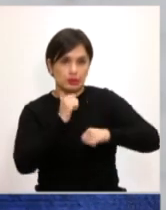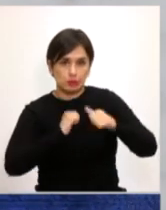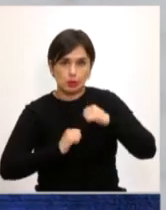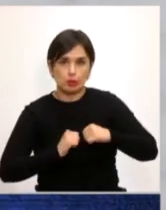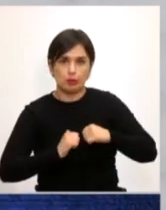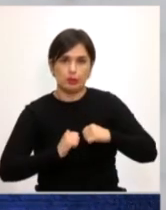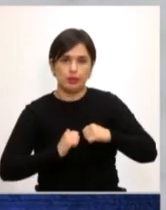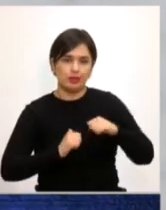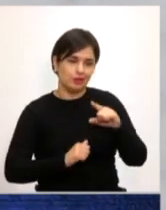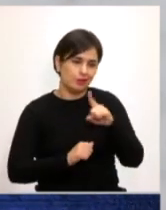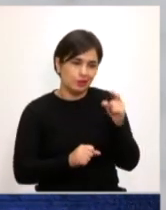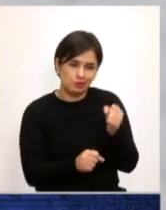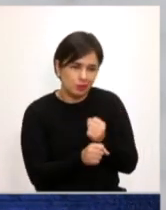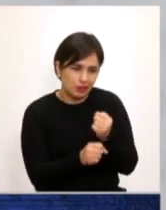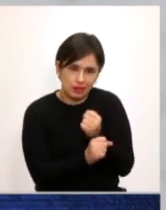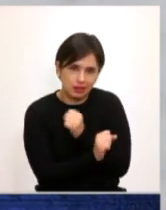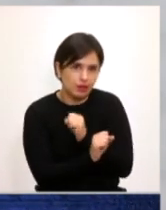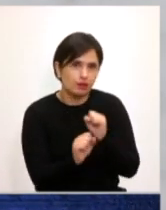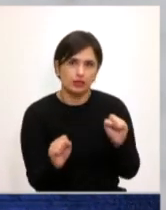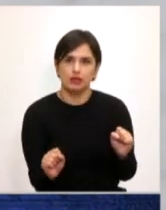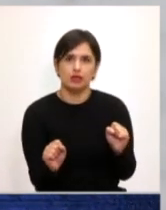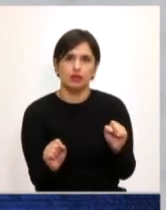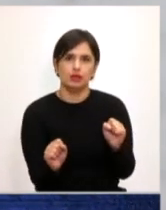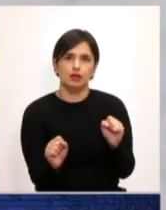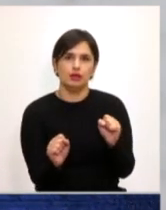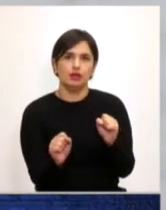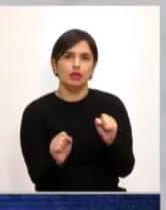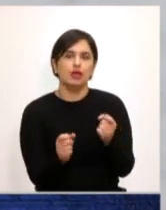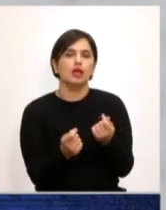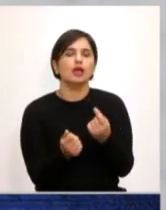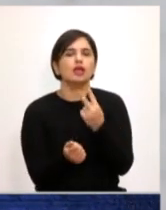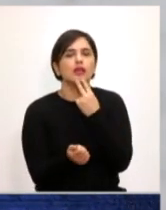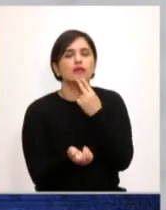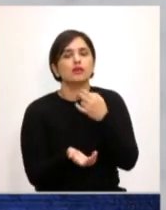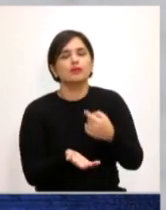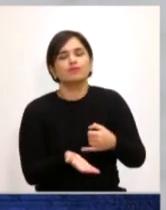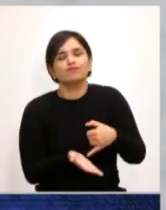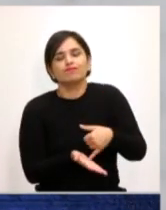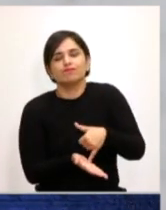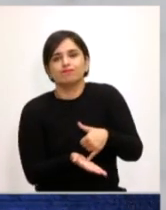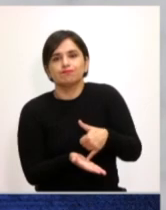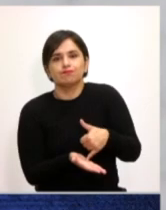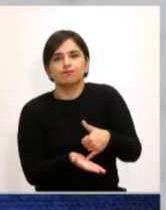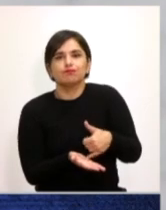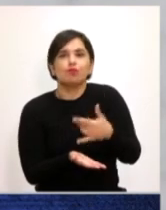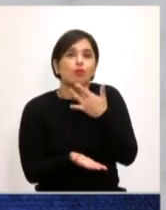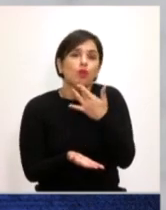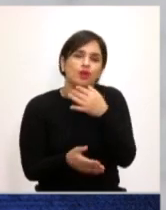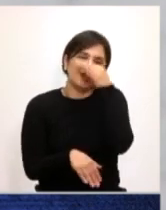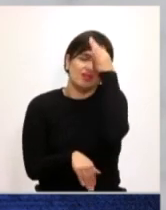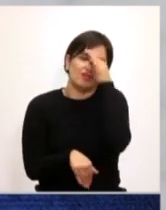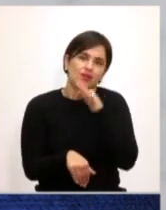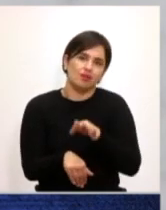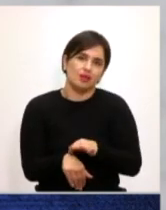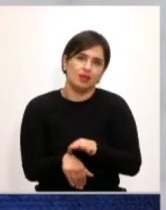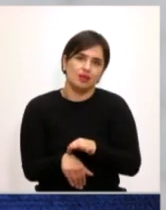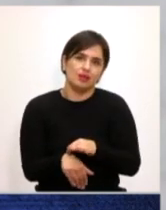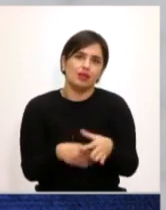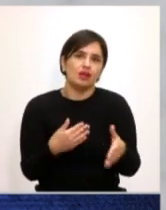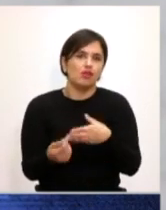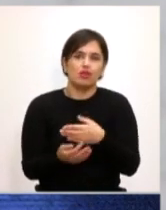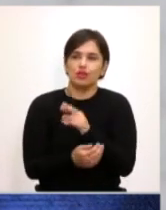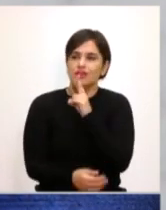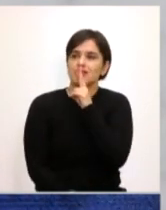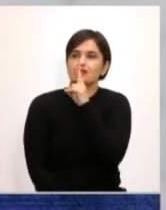deja de trabajar, que ve deteriorada su calidad de vida producto de una necesidad de salud a la que no le hemos